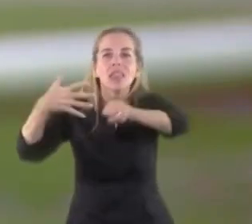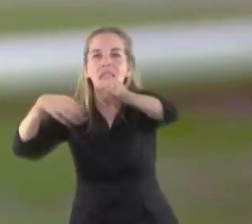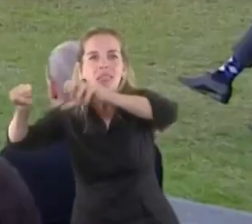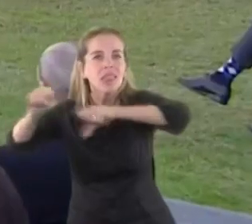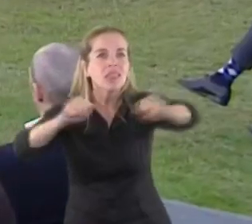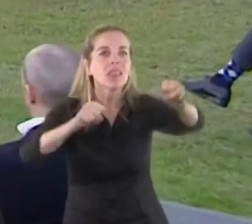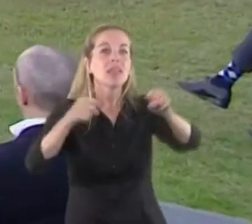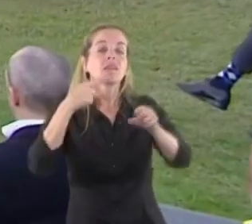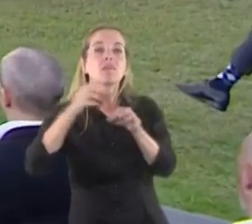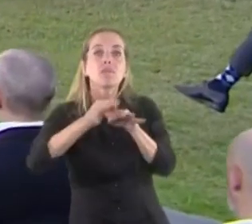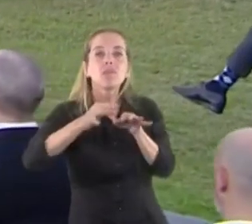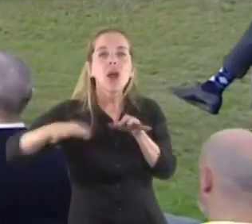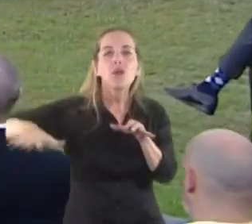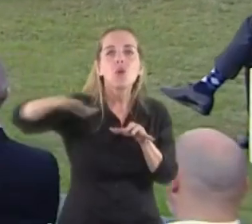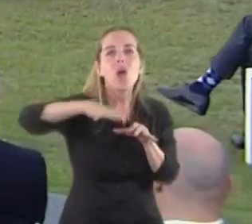necesitaban